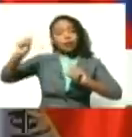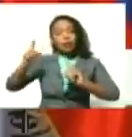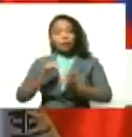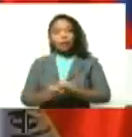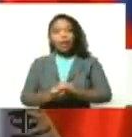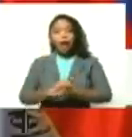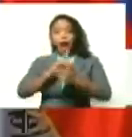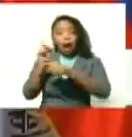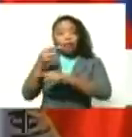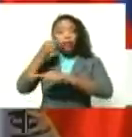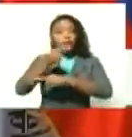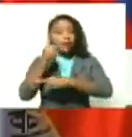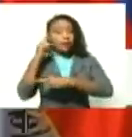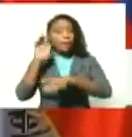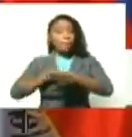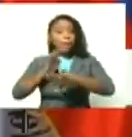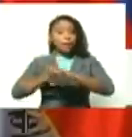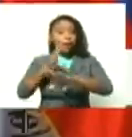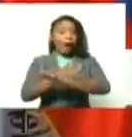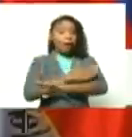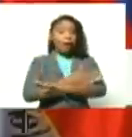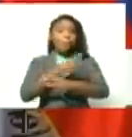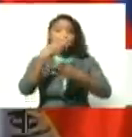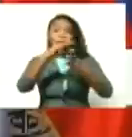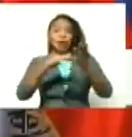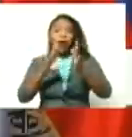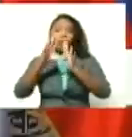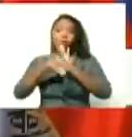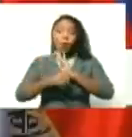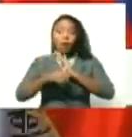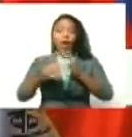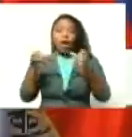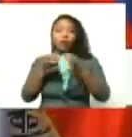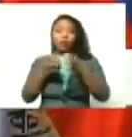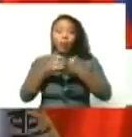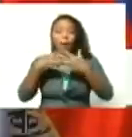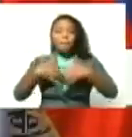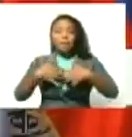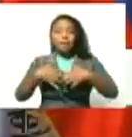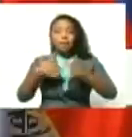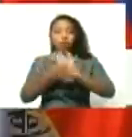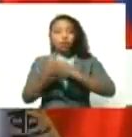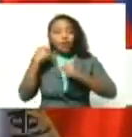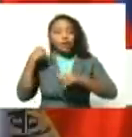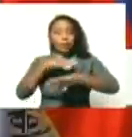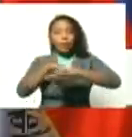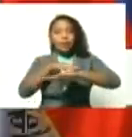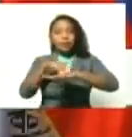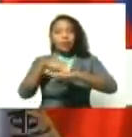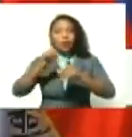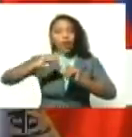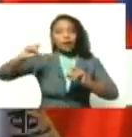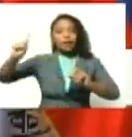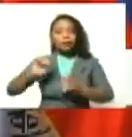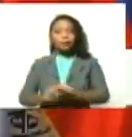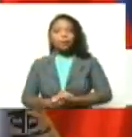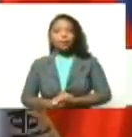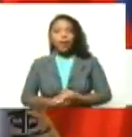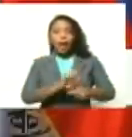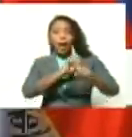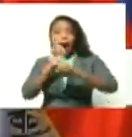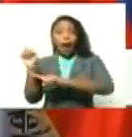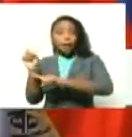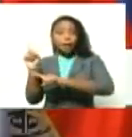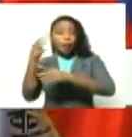caso anterior, se dan cuenta. Material robado a Corpolec. Estos grupos suelen robar estos